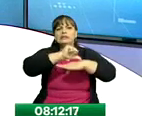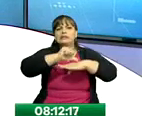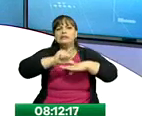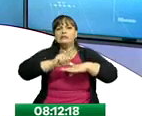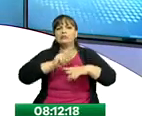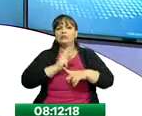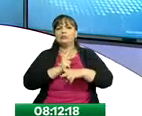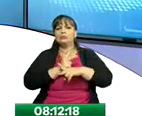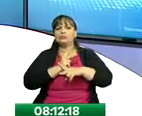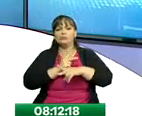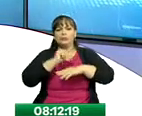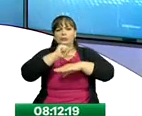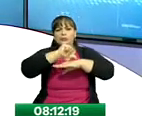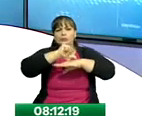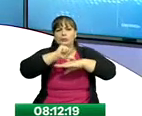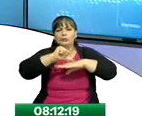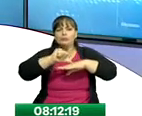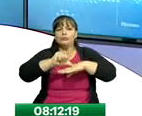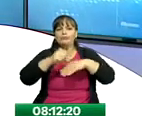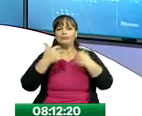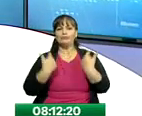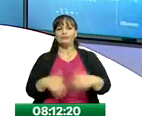Guayaquil.